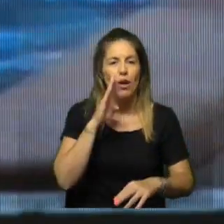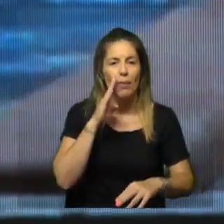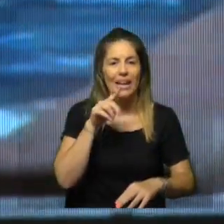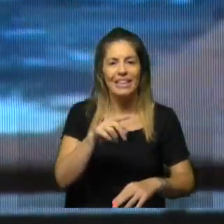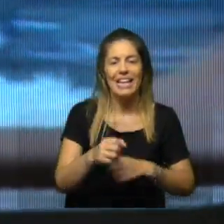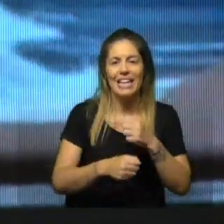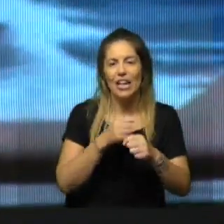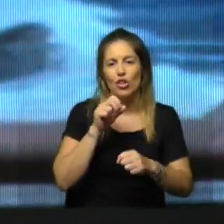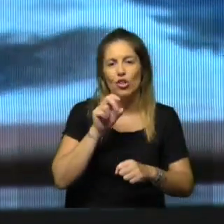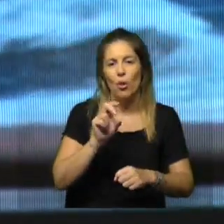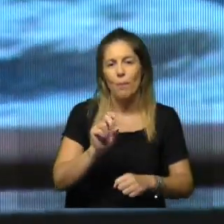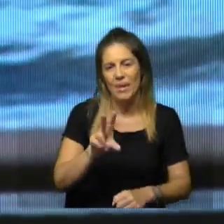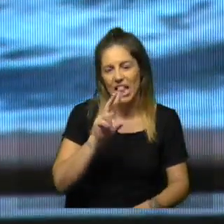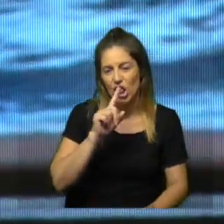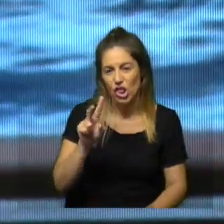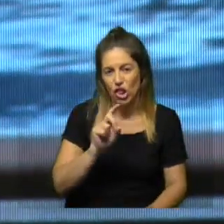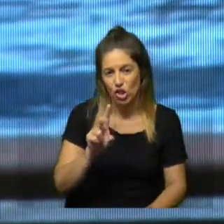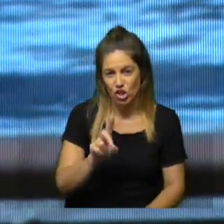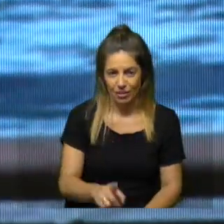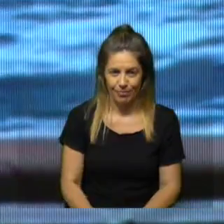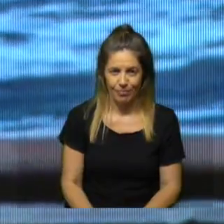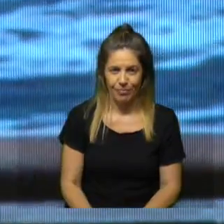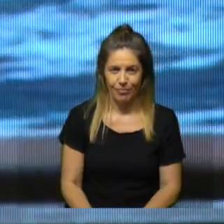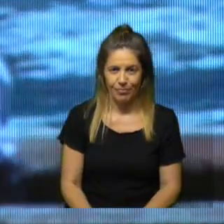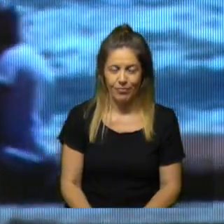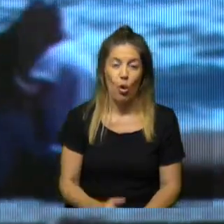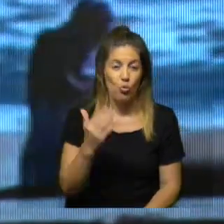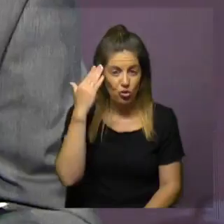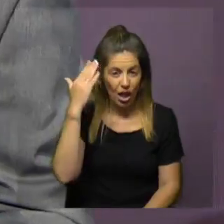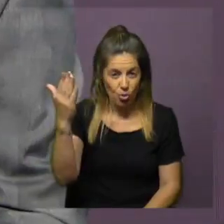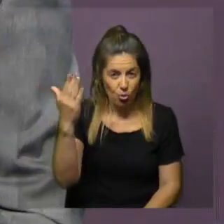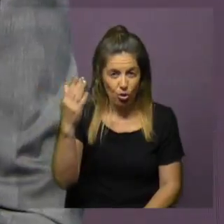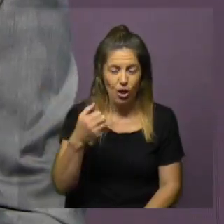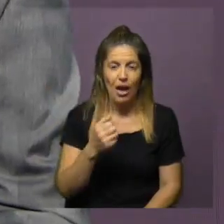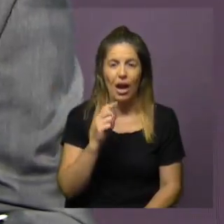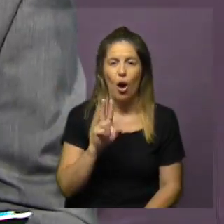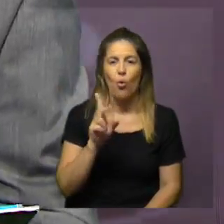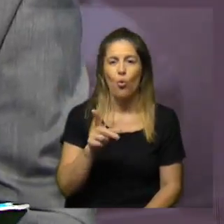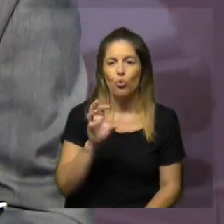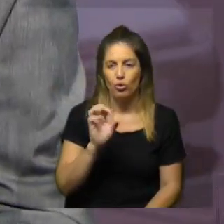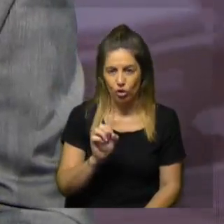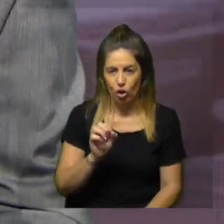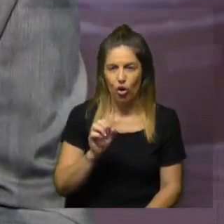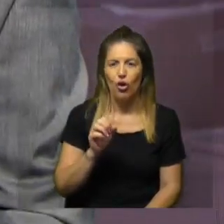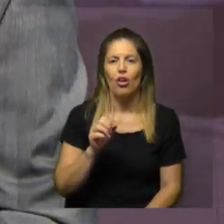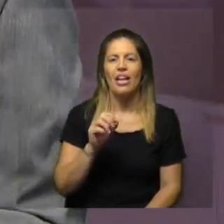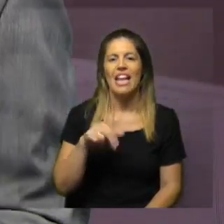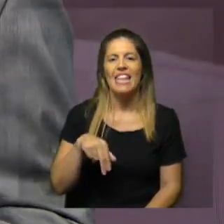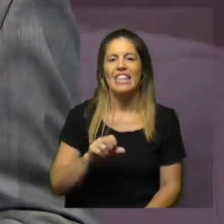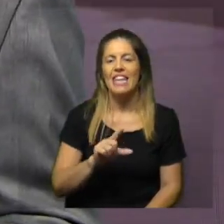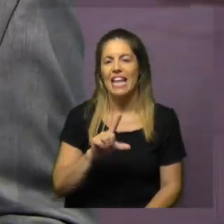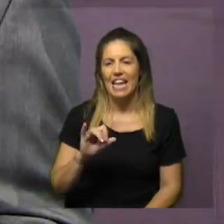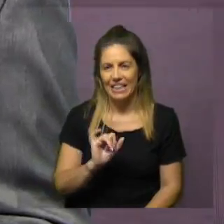2012. Yo. Acá todos cantaban que no lo conocían. Un saludo para Augusto Gómez y para Nelly Cabrera y